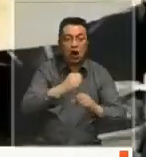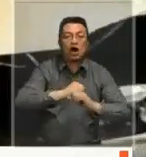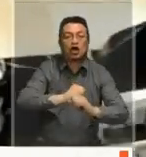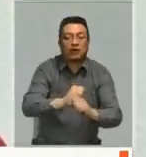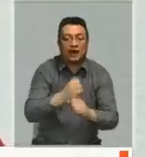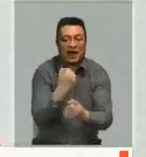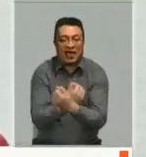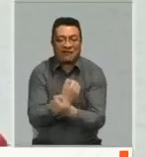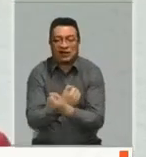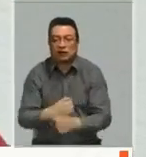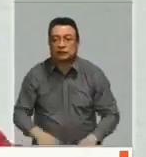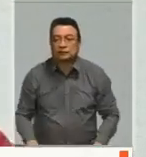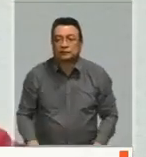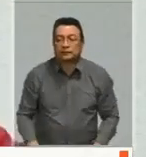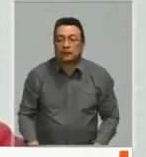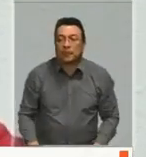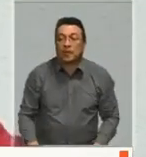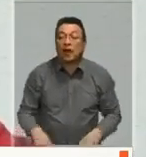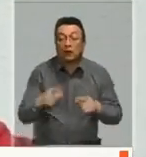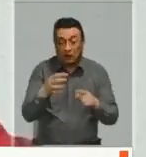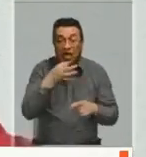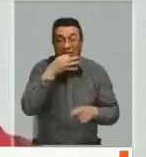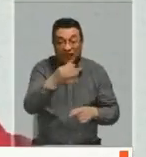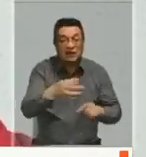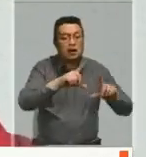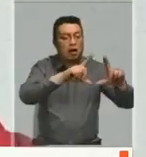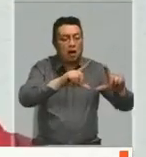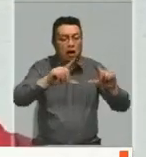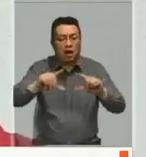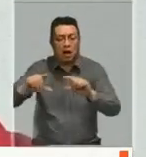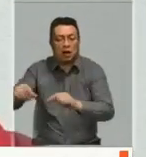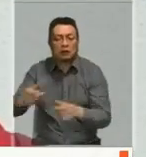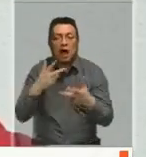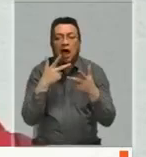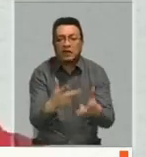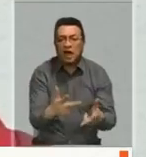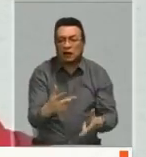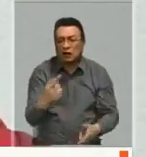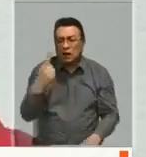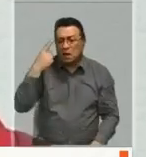carabineros. Se dice que han disminuido la cantidad de ataques,